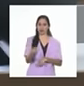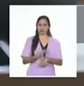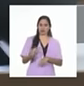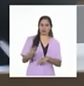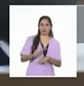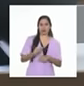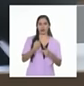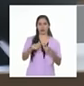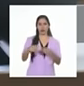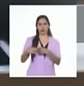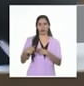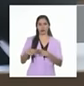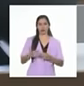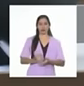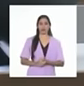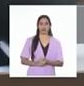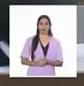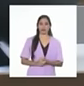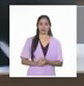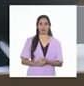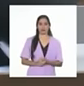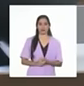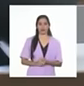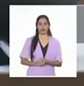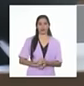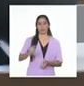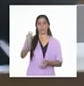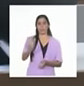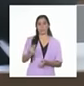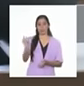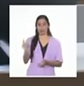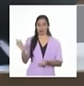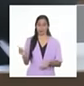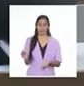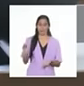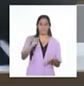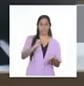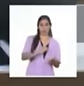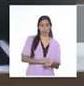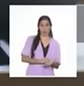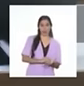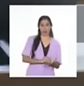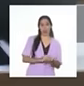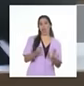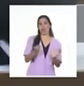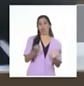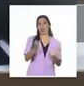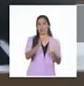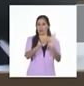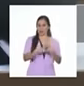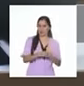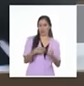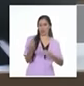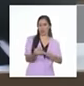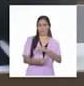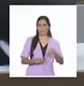comunicación del enemigo centrado en desmontar medidas